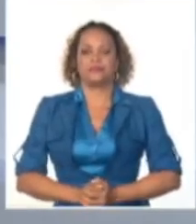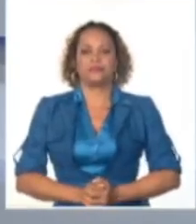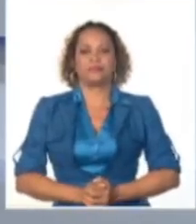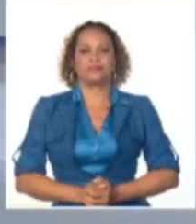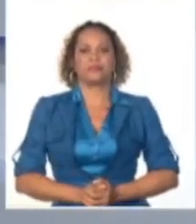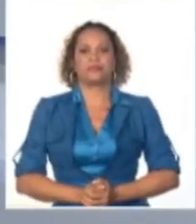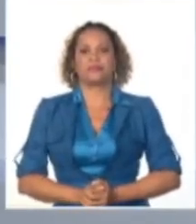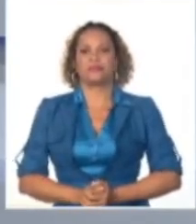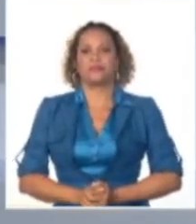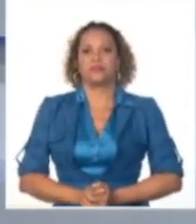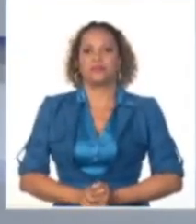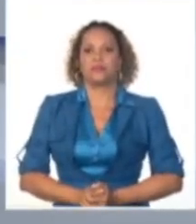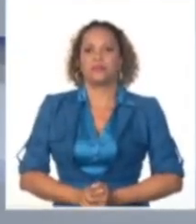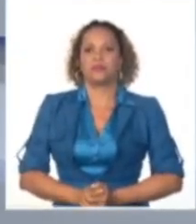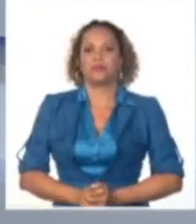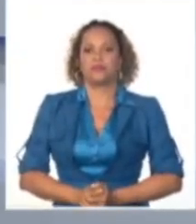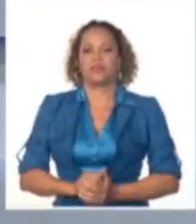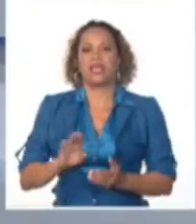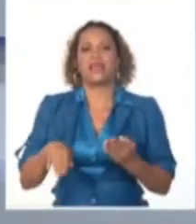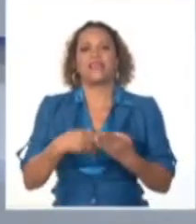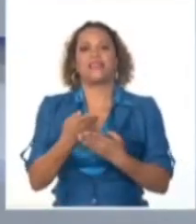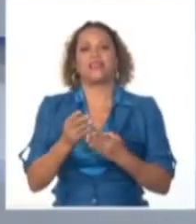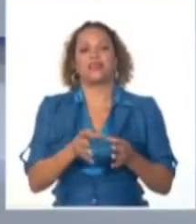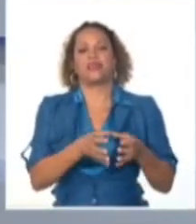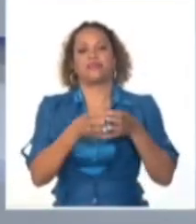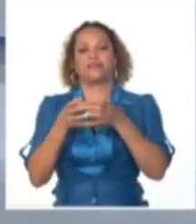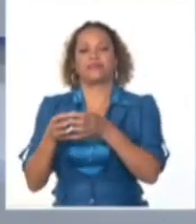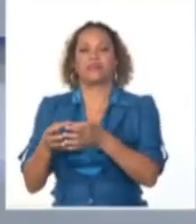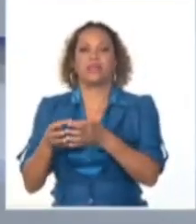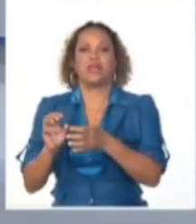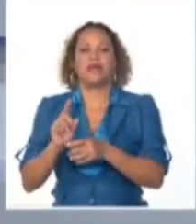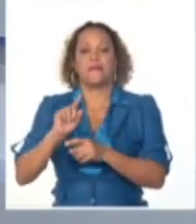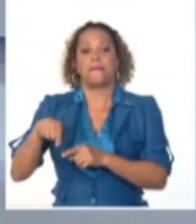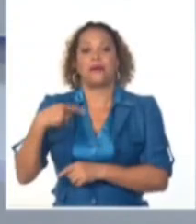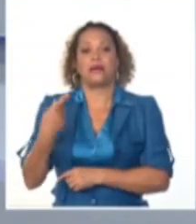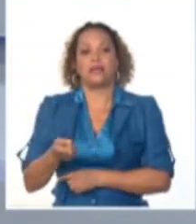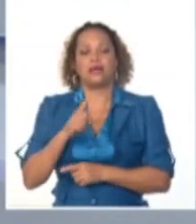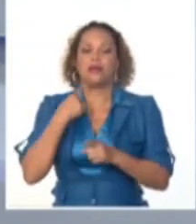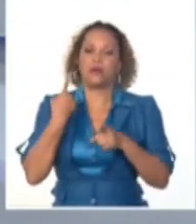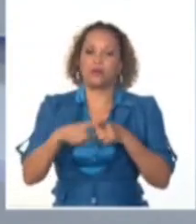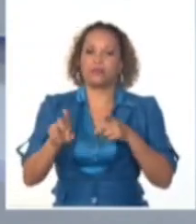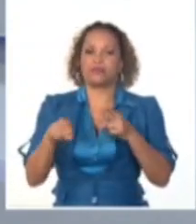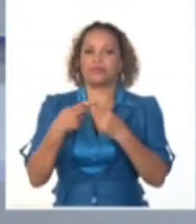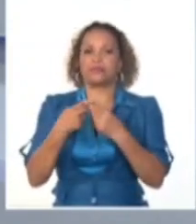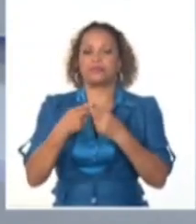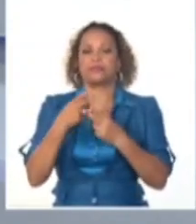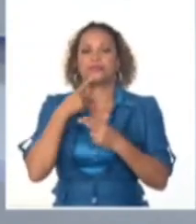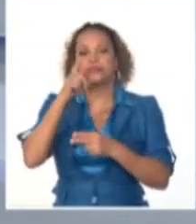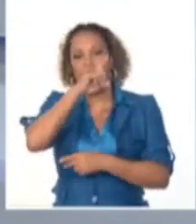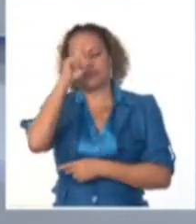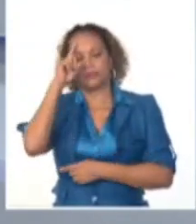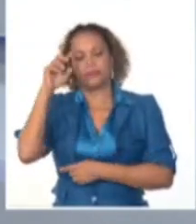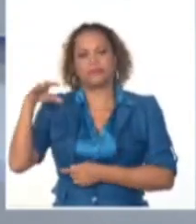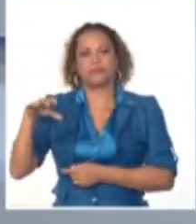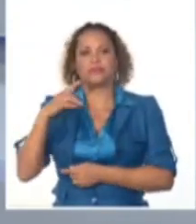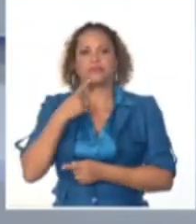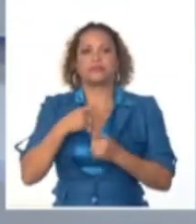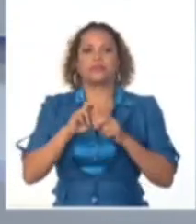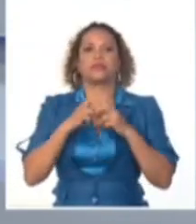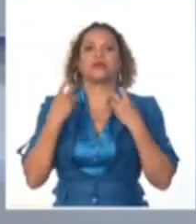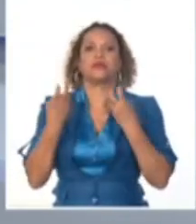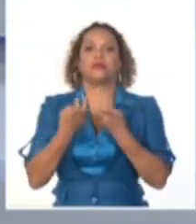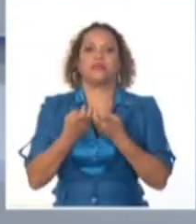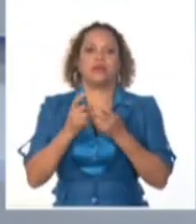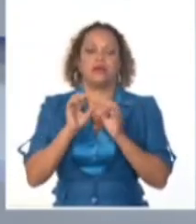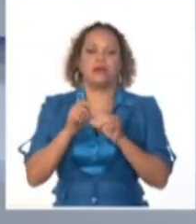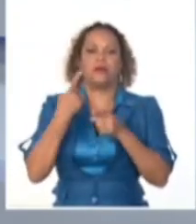Recordarles que hoy ha sido día de traslado y mañana continuarán los tres restantes playoffs: Santi Espíritus, Pinal de Río en el Estadio Capitán San Luis,